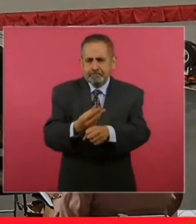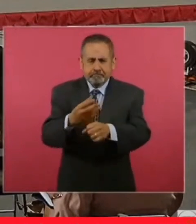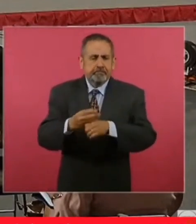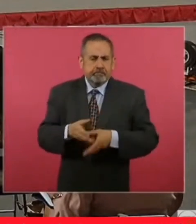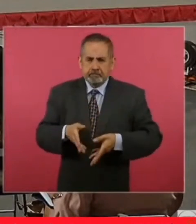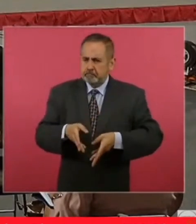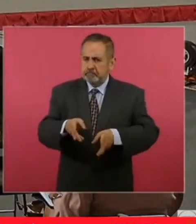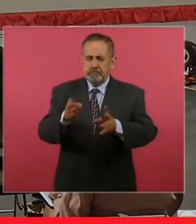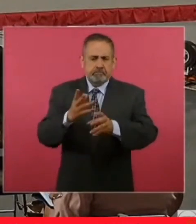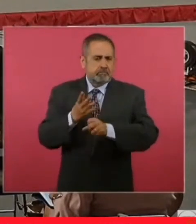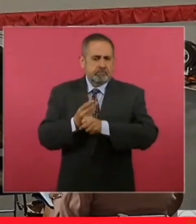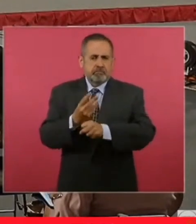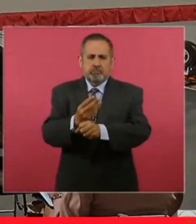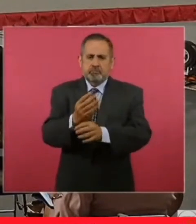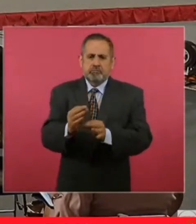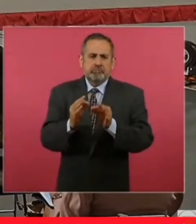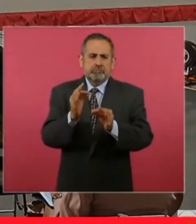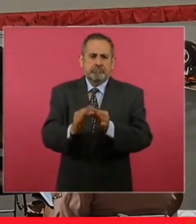del camellón.